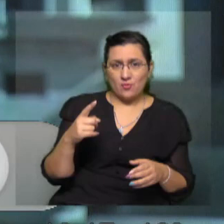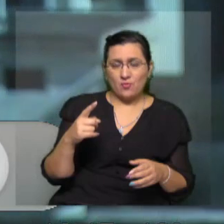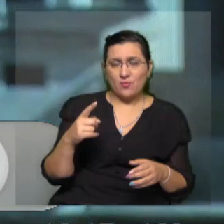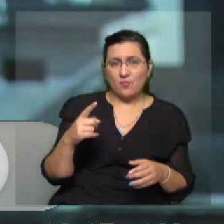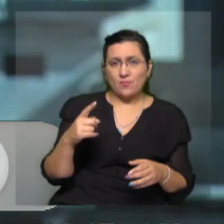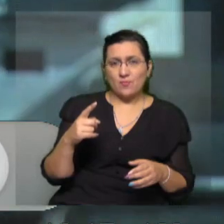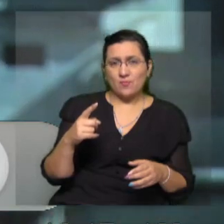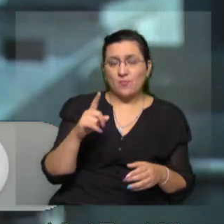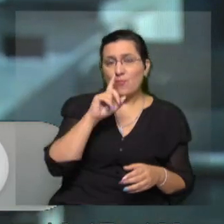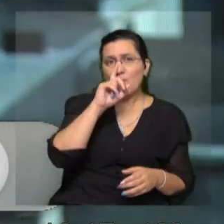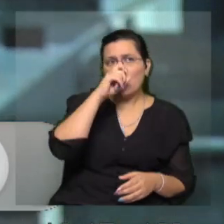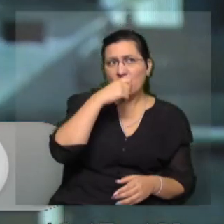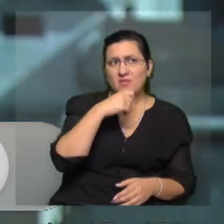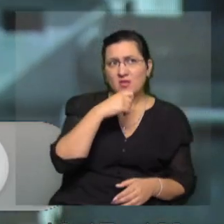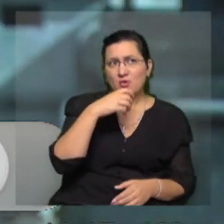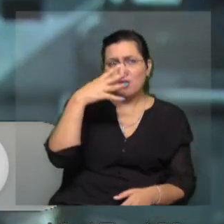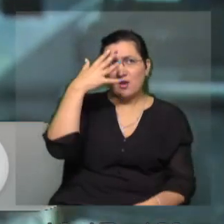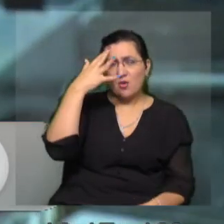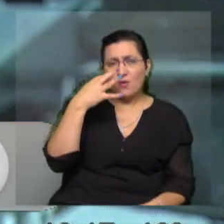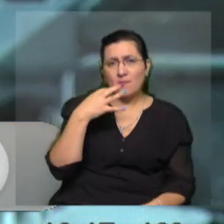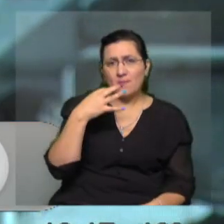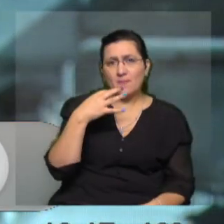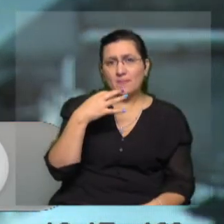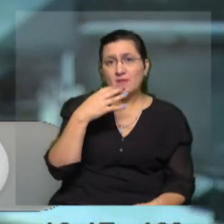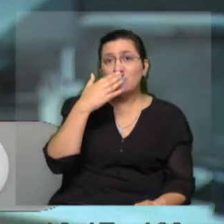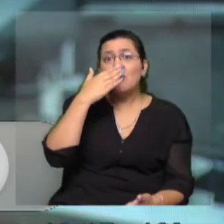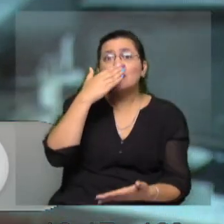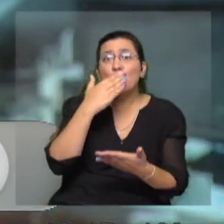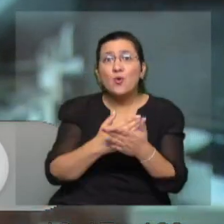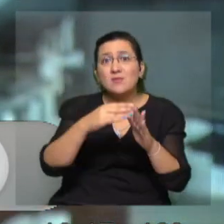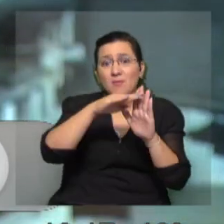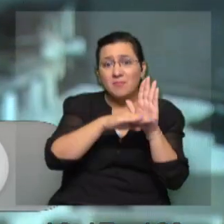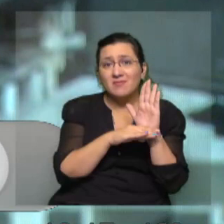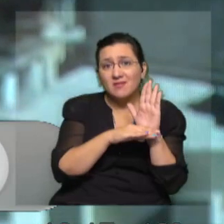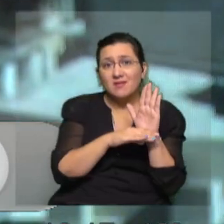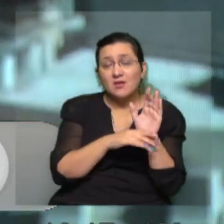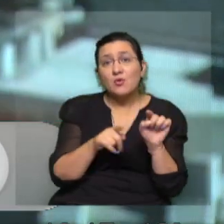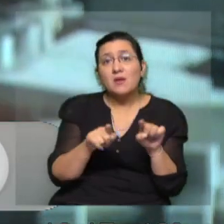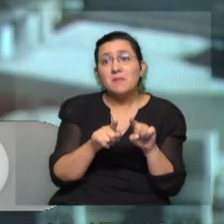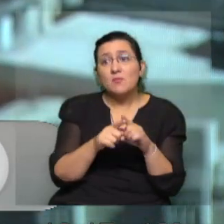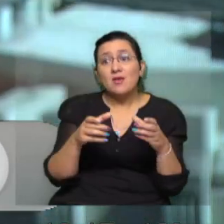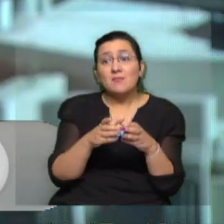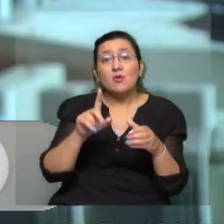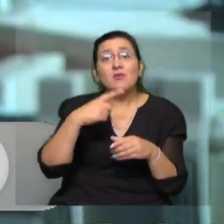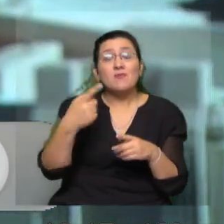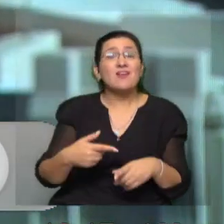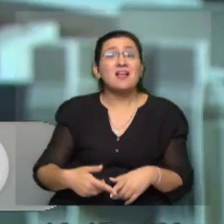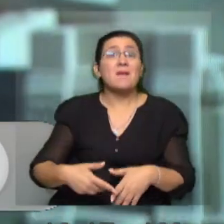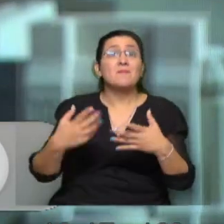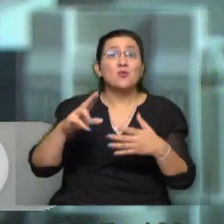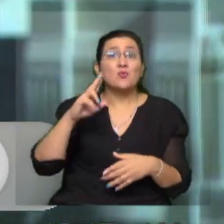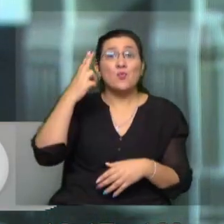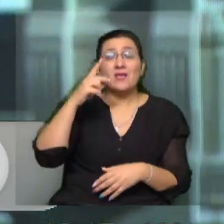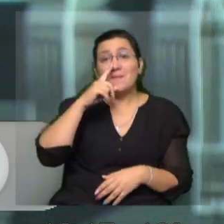un torneo Montevideo, creo que era, y salimos último, y con el mismo equipo que después logró ser campeón uruguayo del